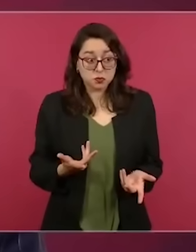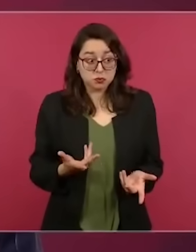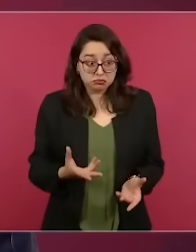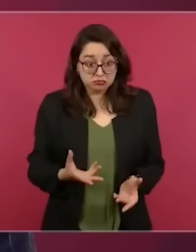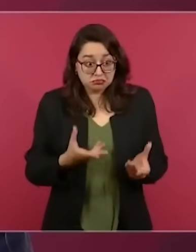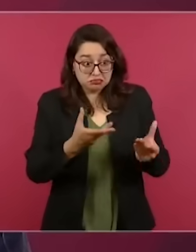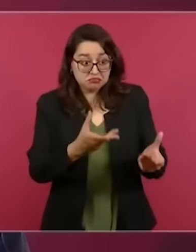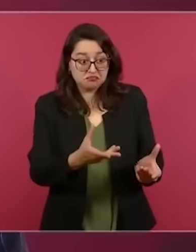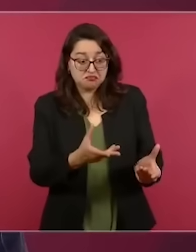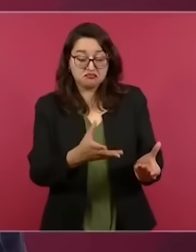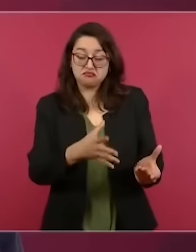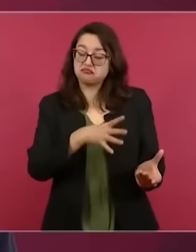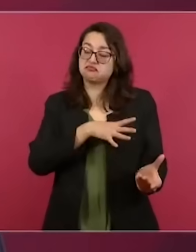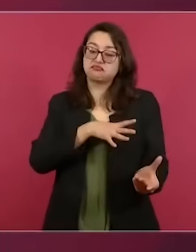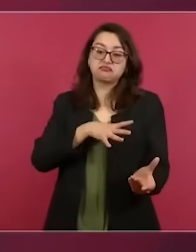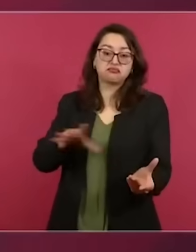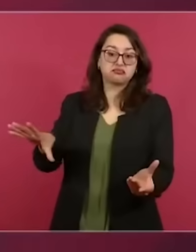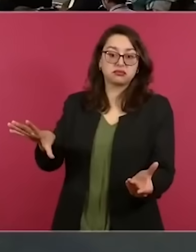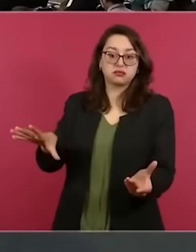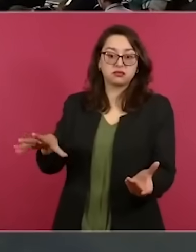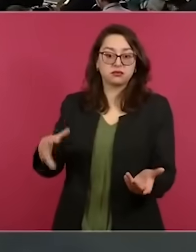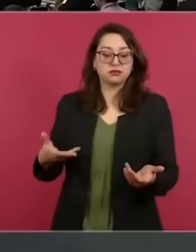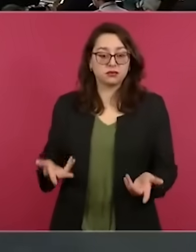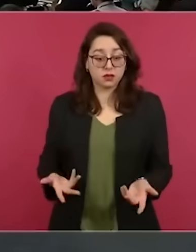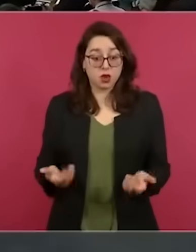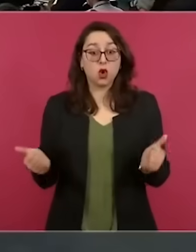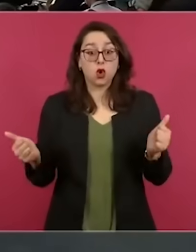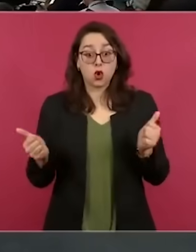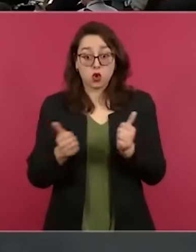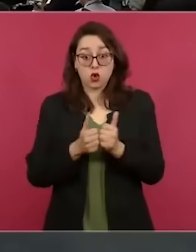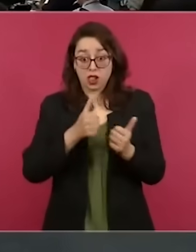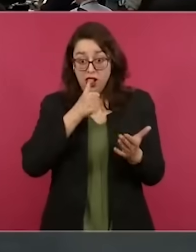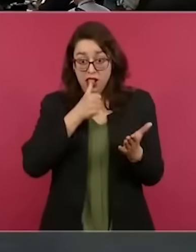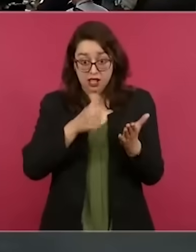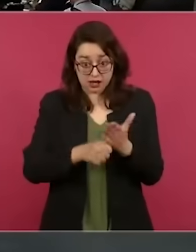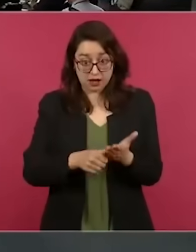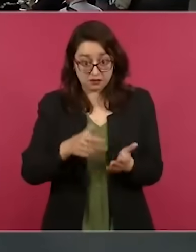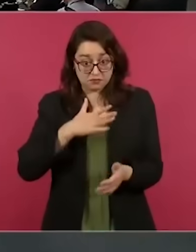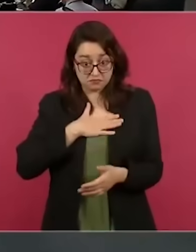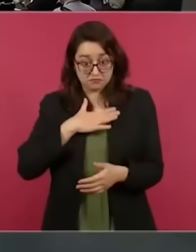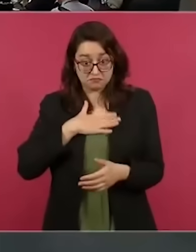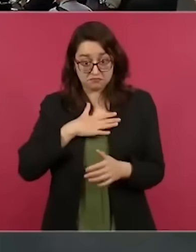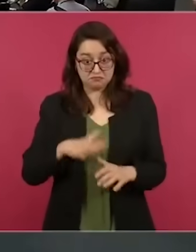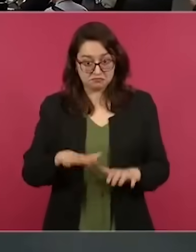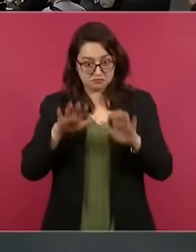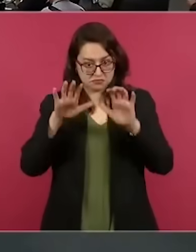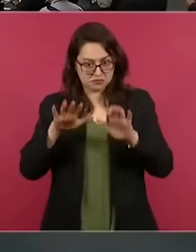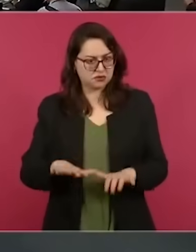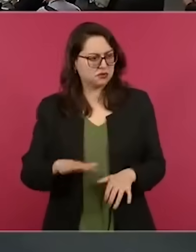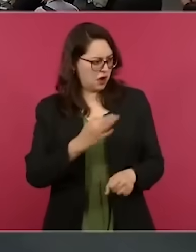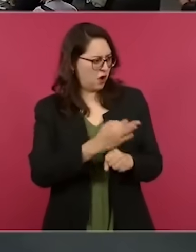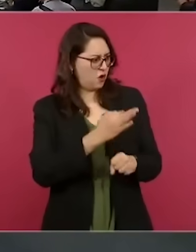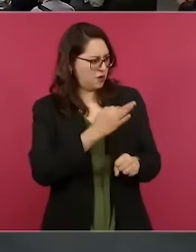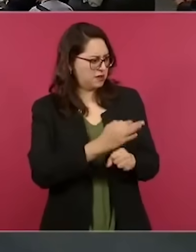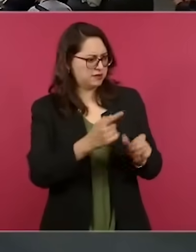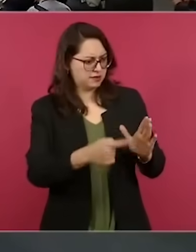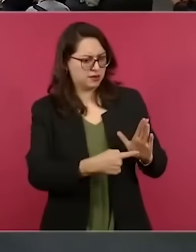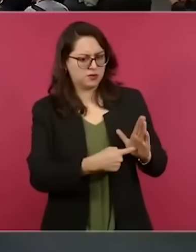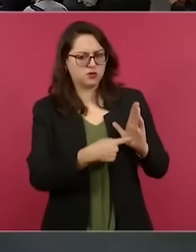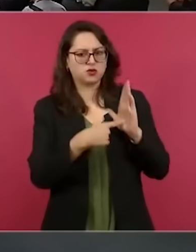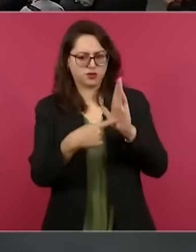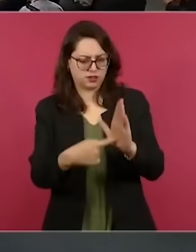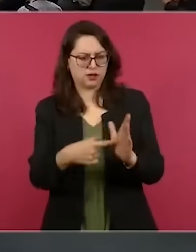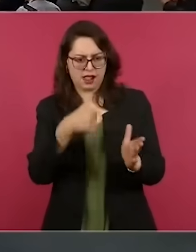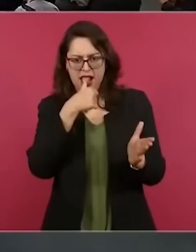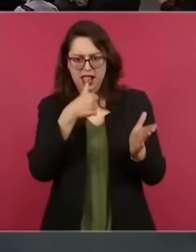informe, porque es una carta mía que quiero que se conozca, es más, ponla, ¿no?, la